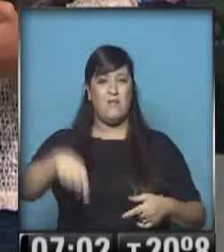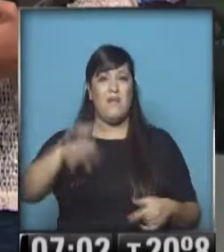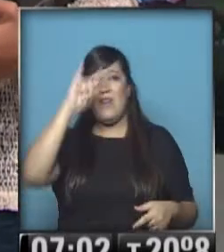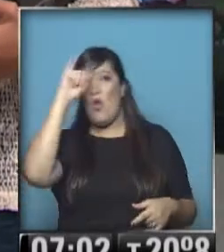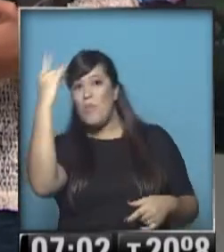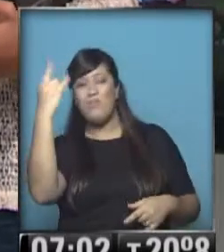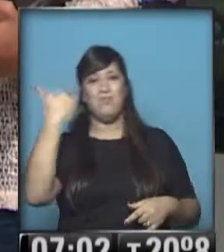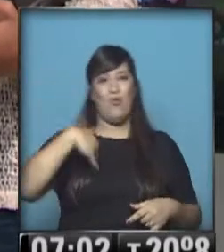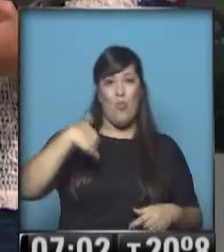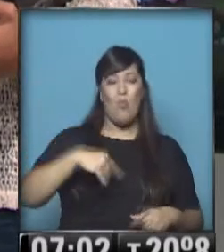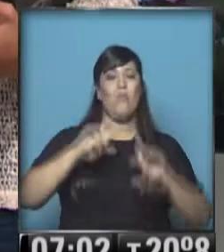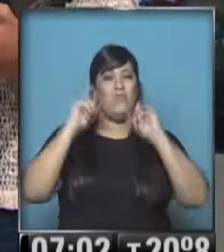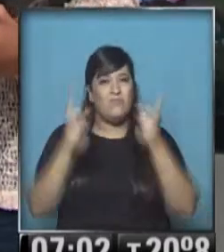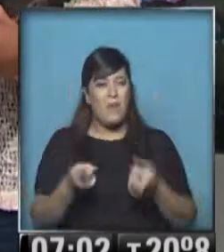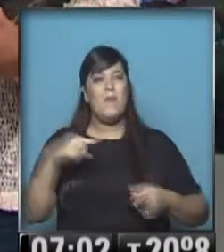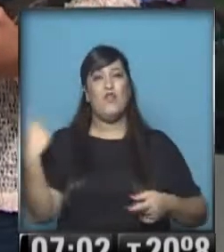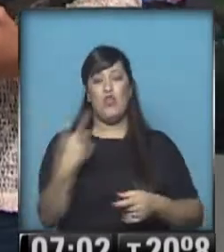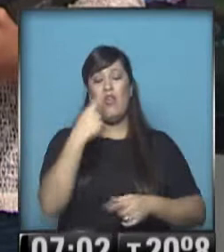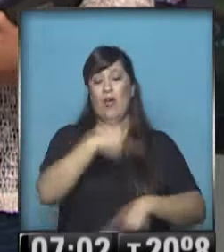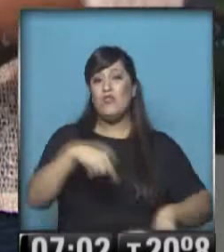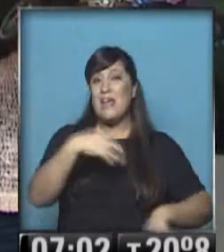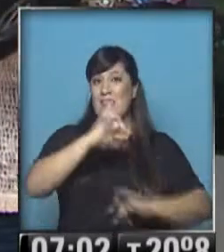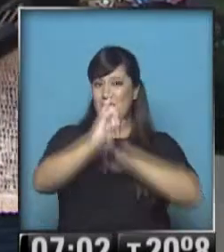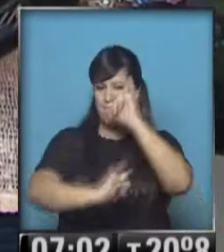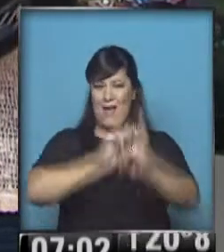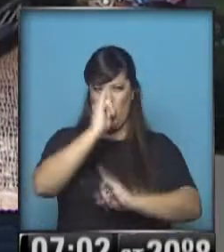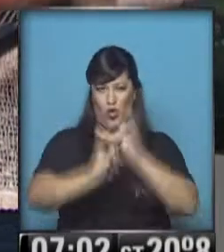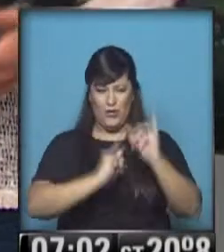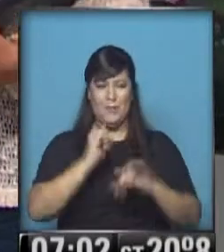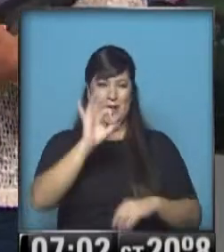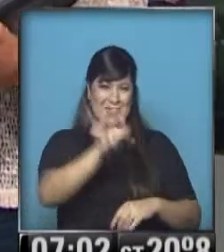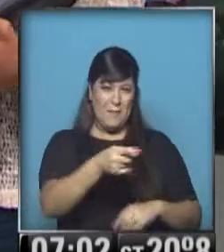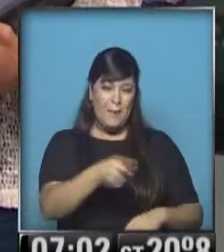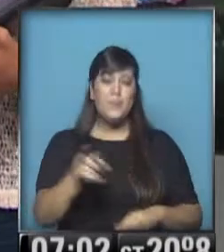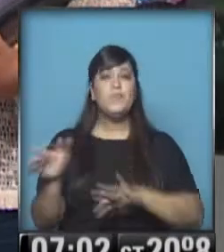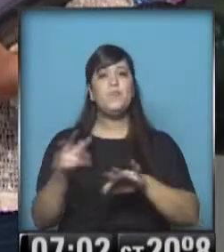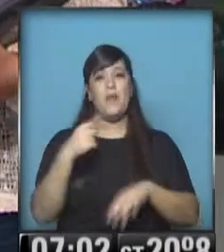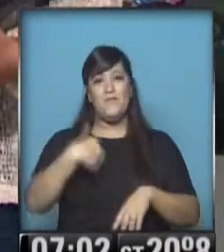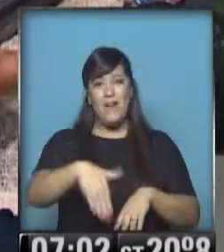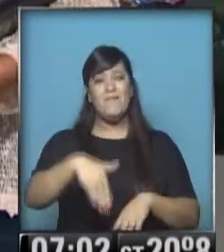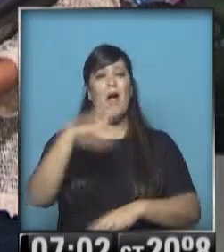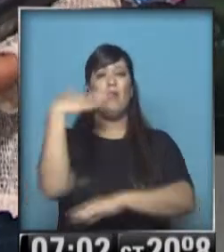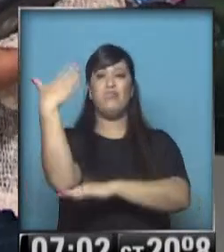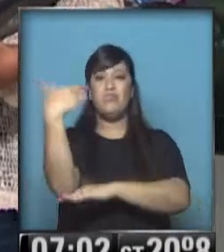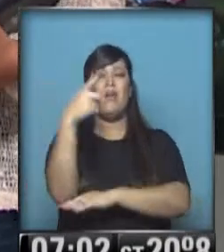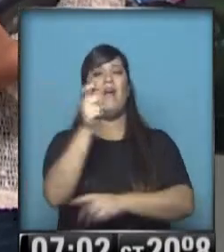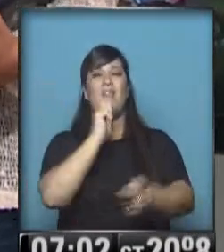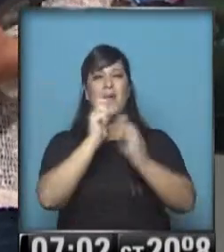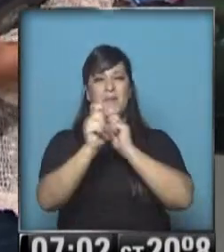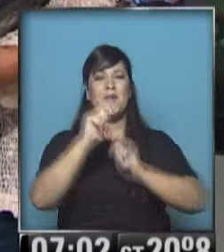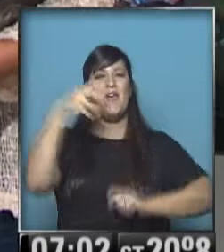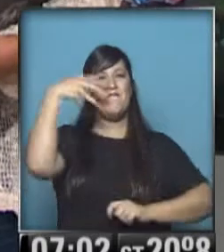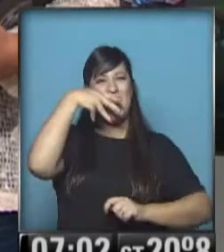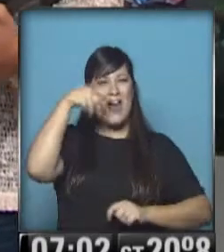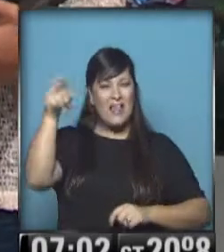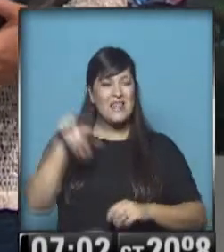edición. Todo lo que tenés que saber. Bueno, recuerde, vamos a estar en vivo, en minutos nada más, arranca la conferencia de prensa de Aníbal Fernández,